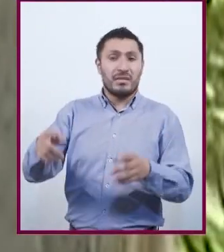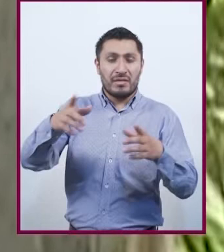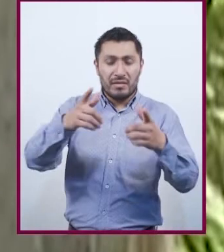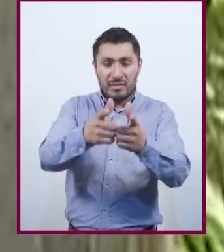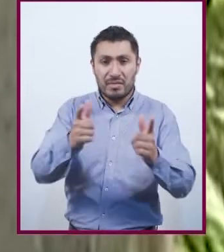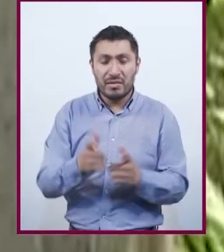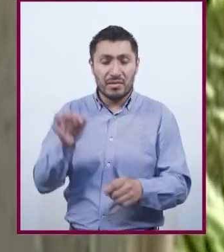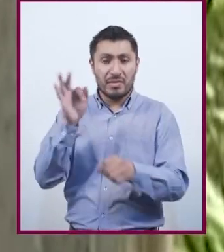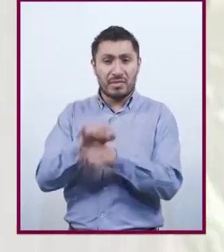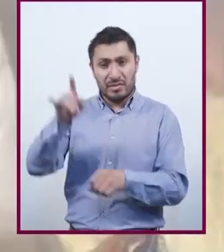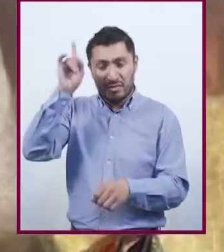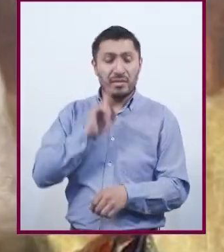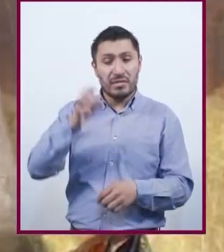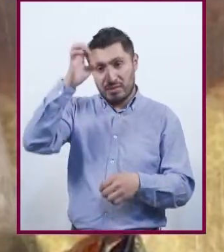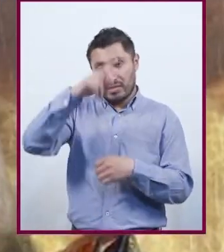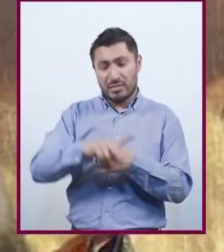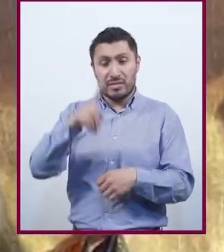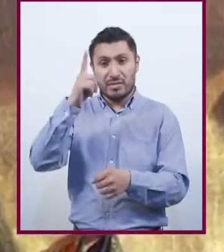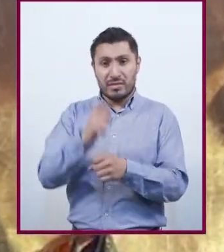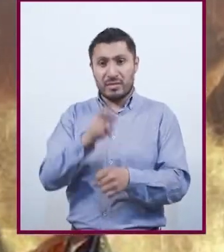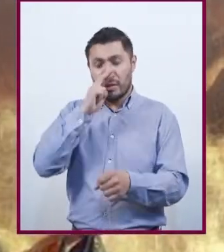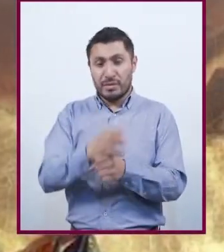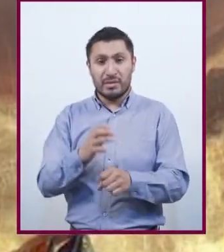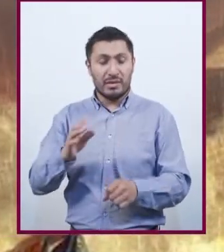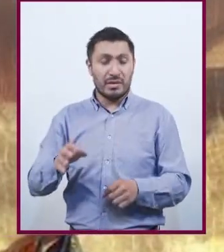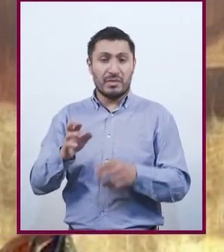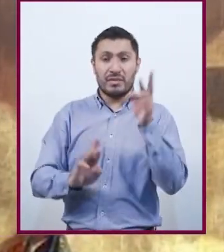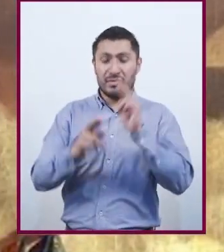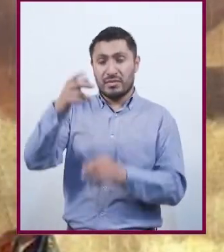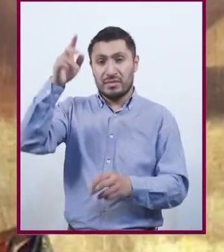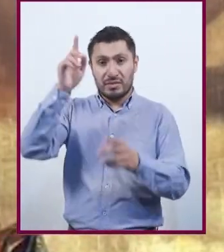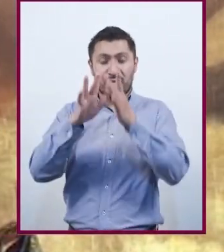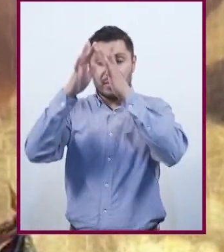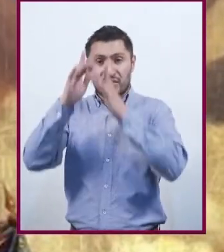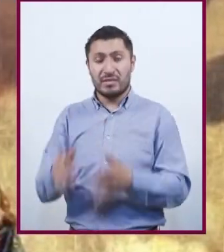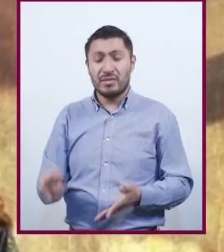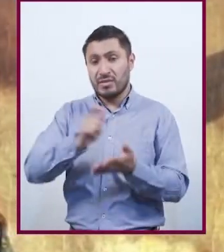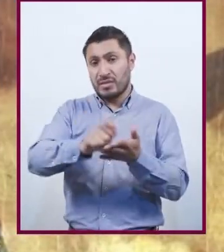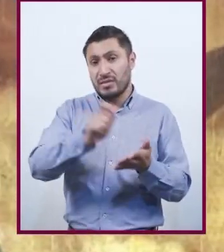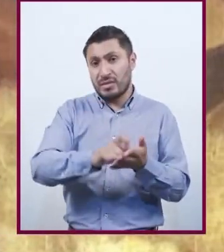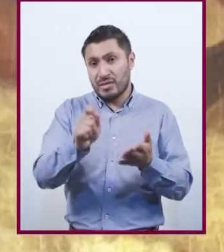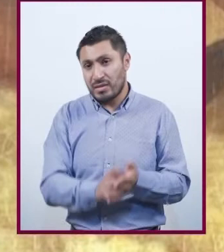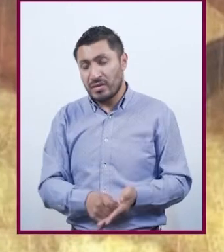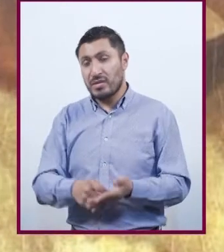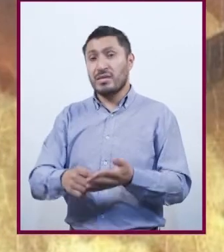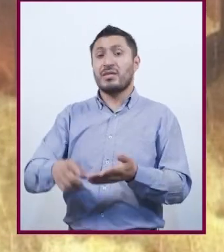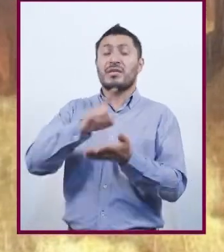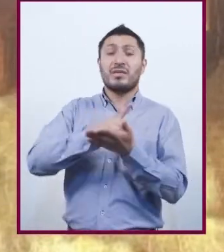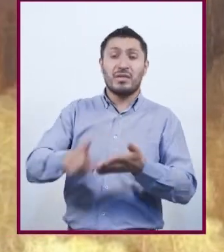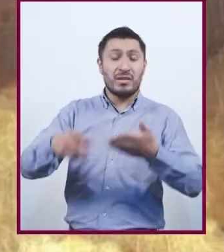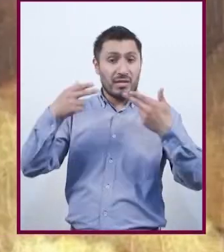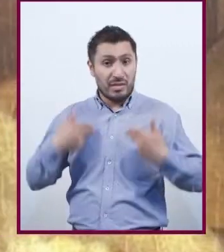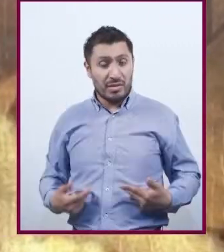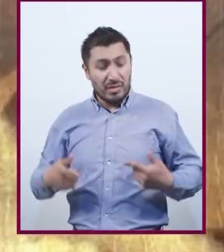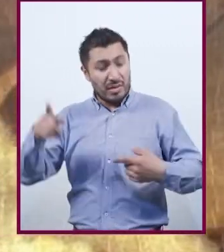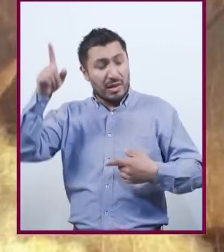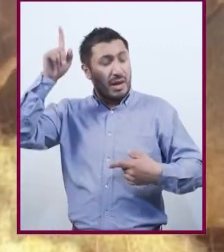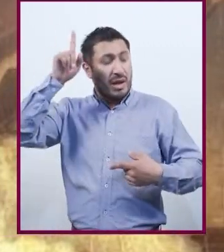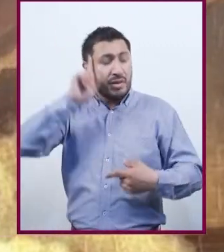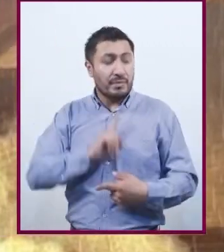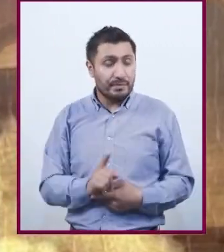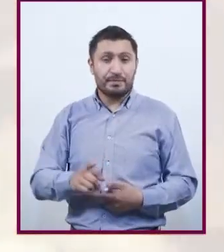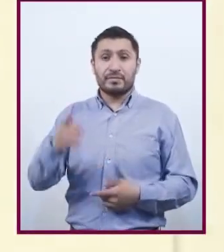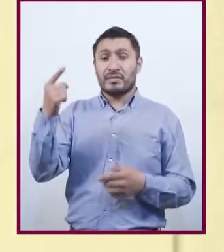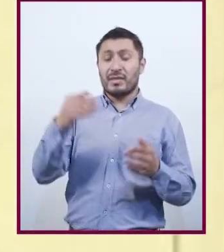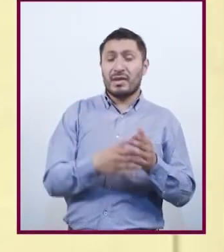del feminismo europeo, primera corresponsal en cubrir la Revolución Francesa y autora del manual Vindicación de los Derechos de la